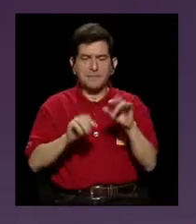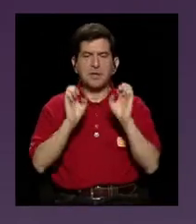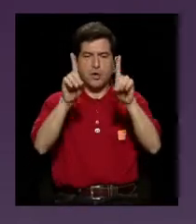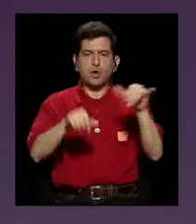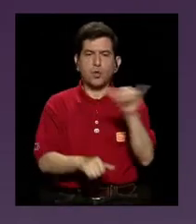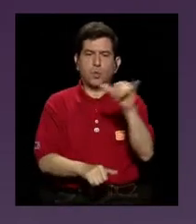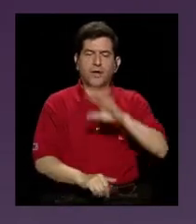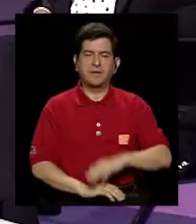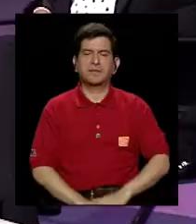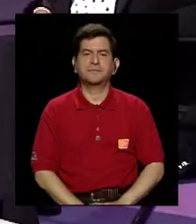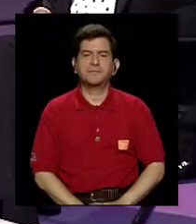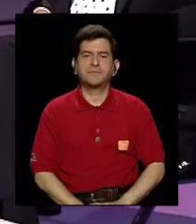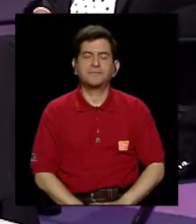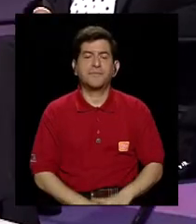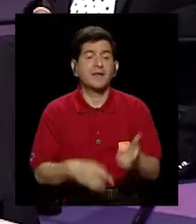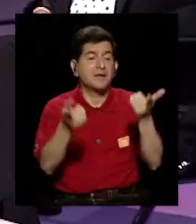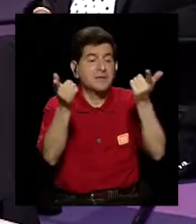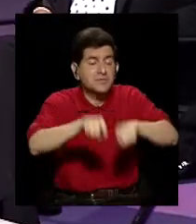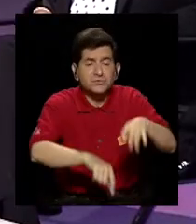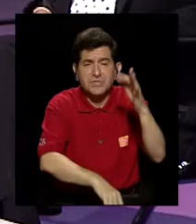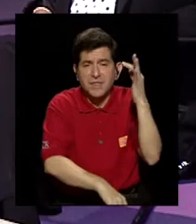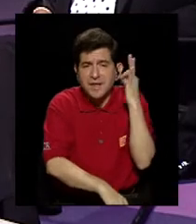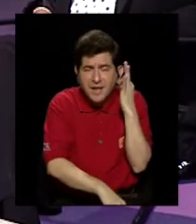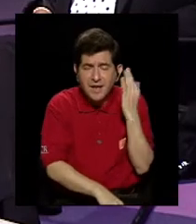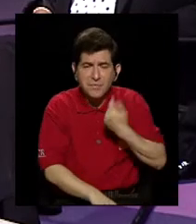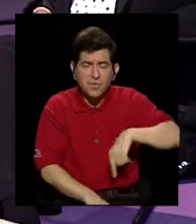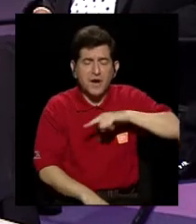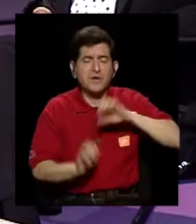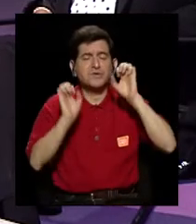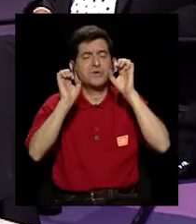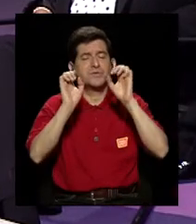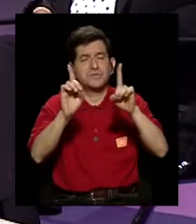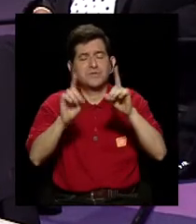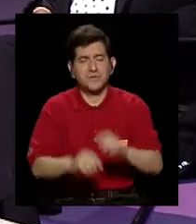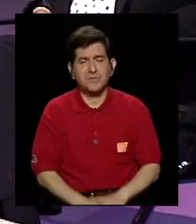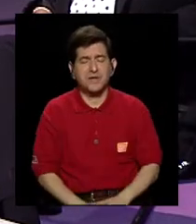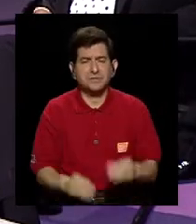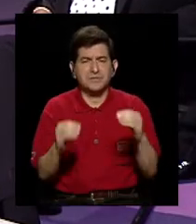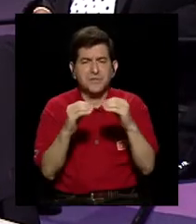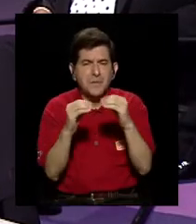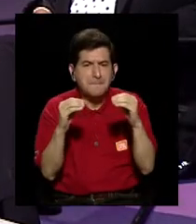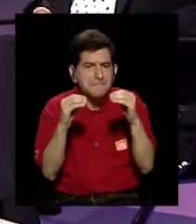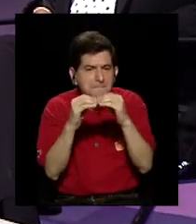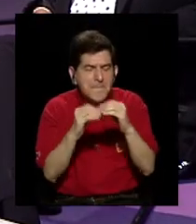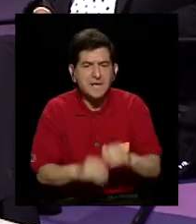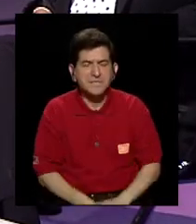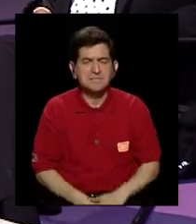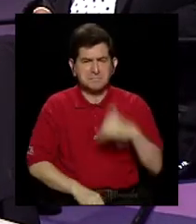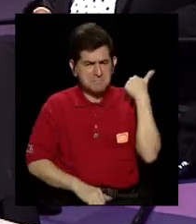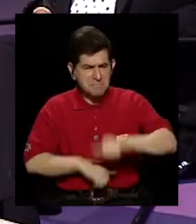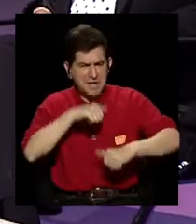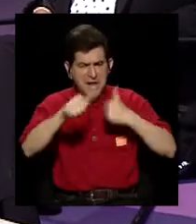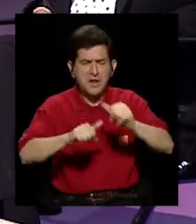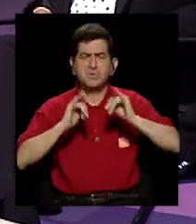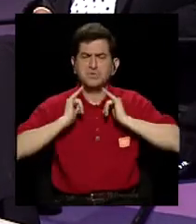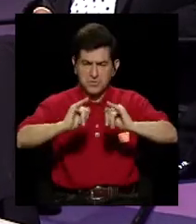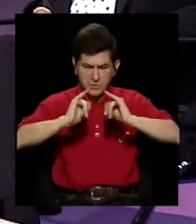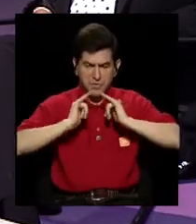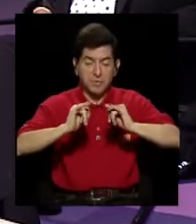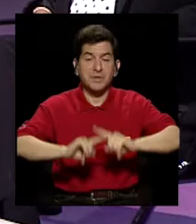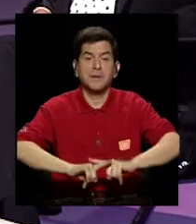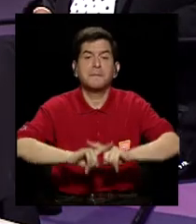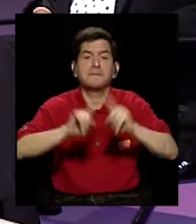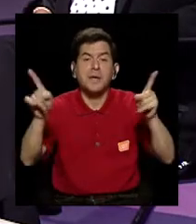educación también. Sucede que las mujeres hemos sido educadas, cada vez más educadas, para luchar por nuestra igualdad.